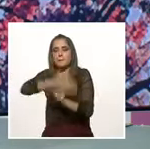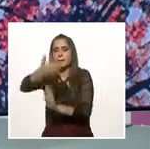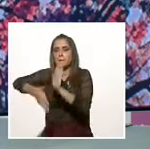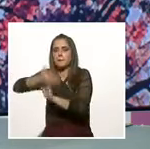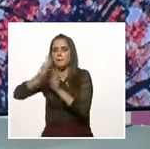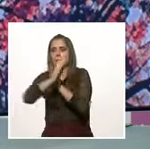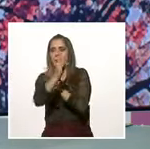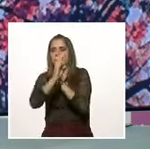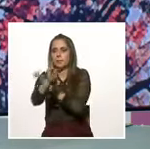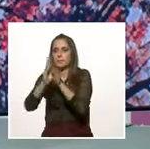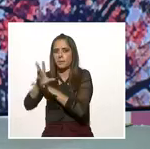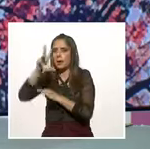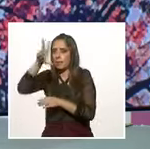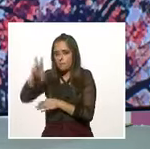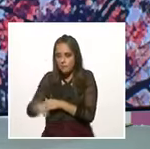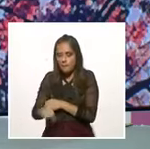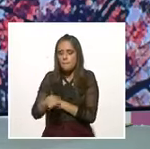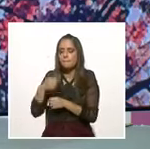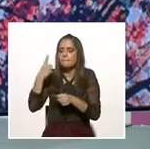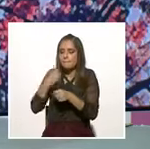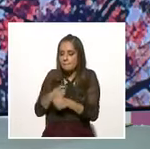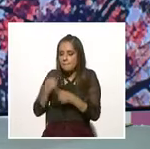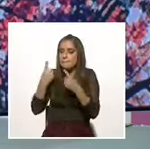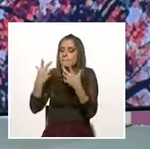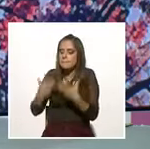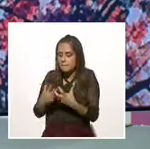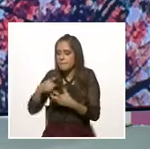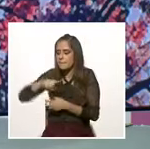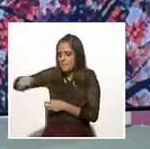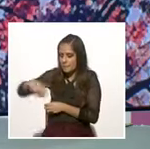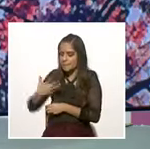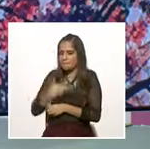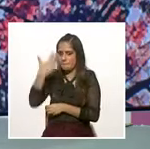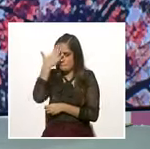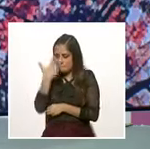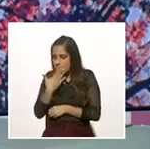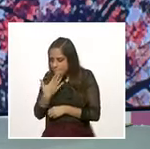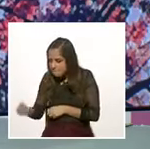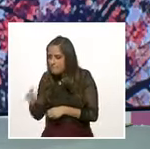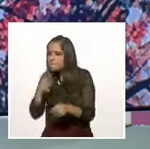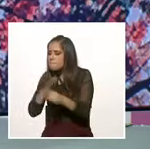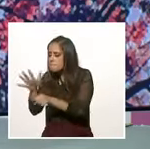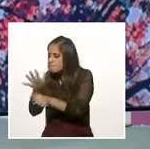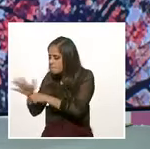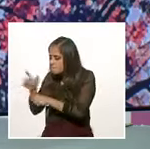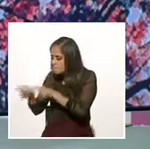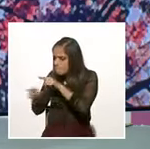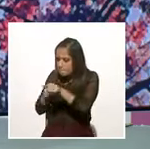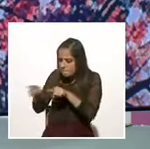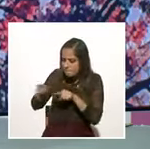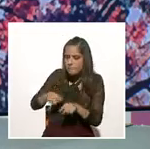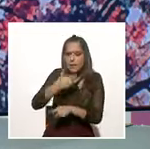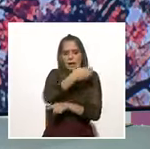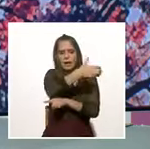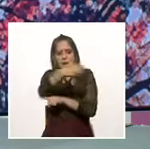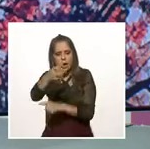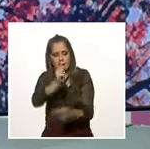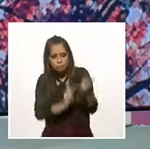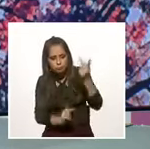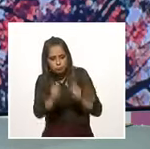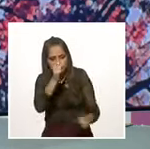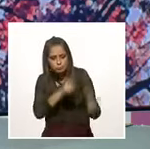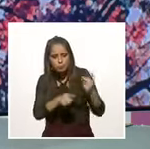Entonces, lo que ellos hicieron fue reconocer primero sus fortalezas, lo que sí les daba el campo por temporadas y vivir de ello,